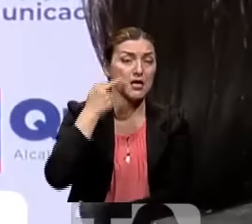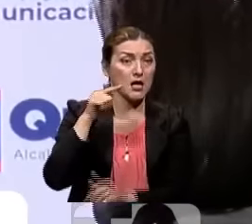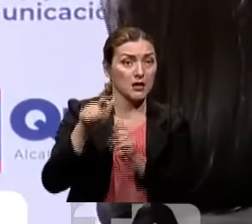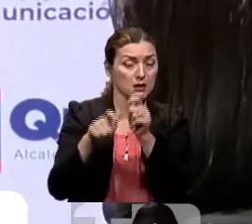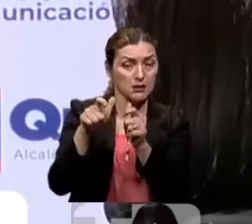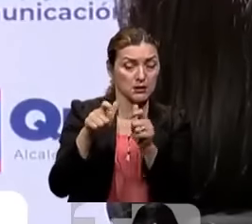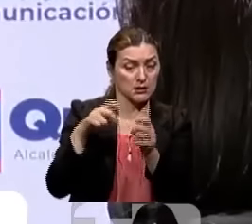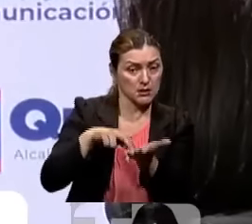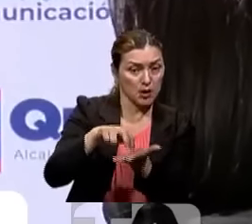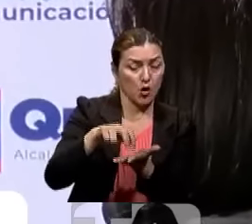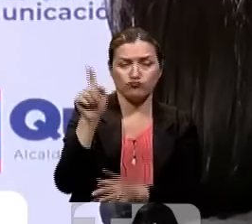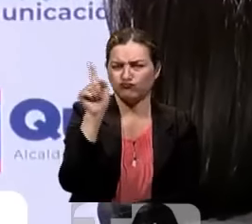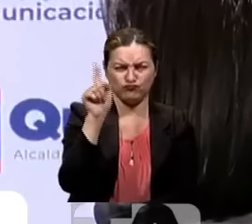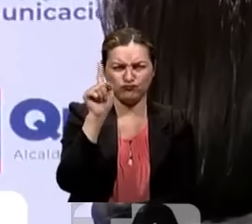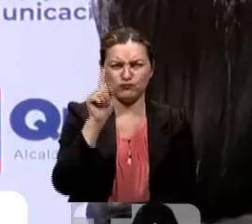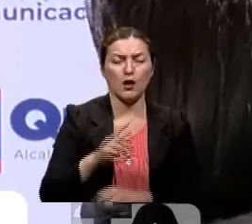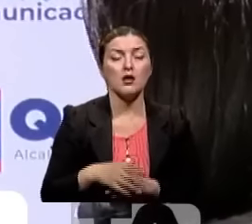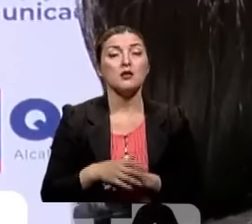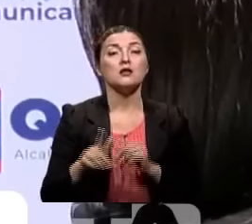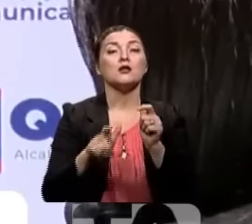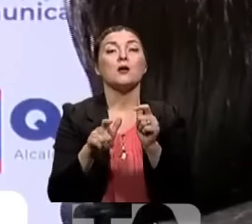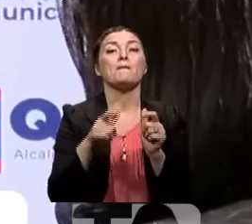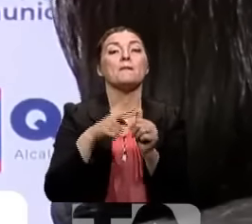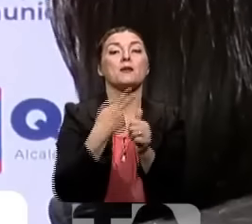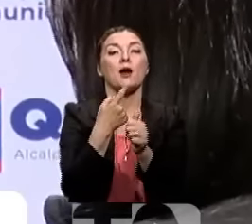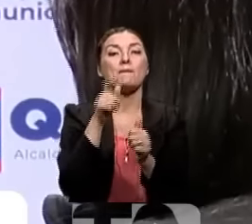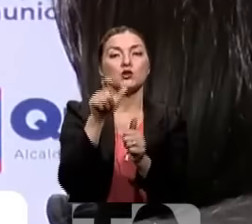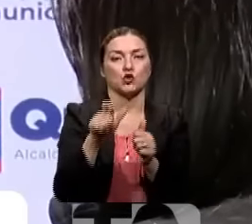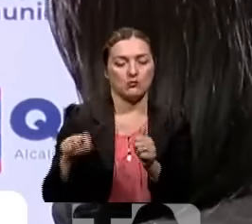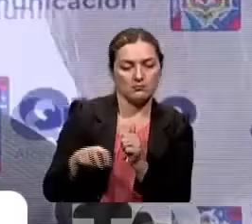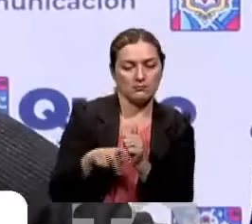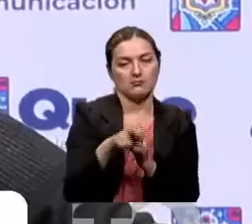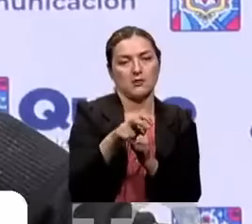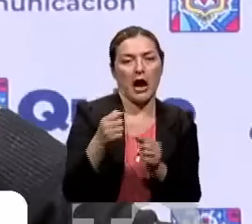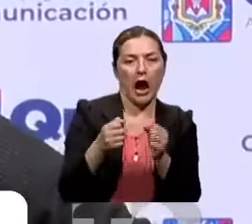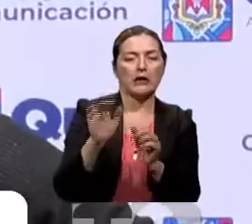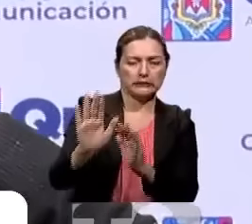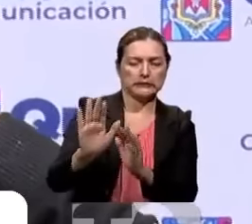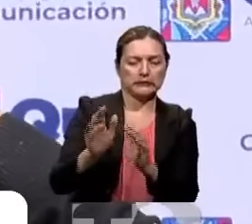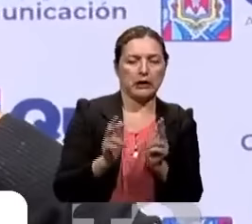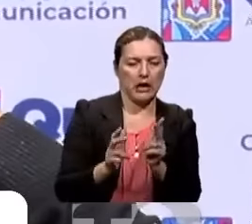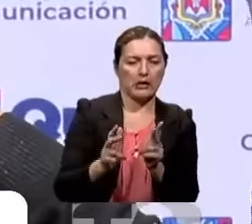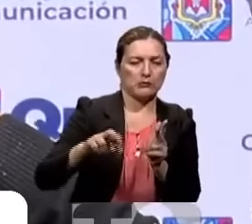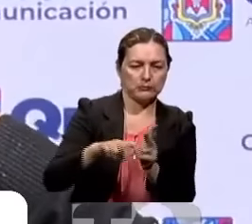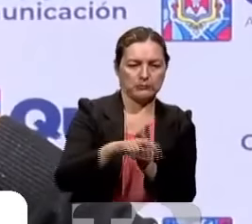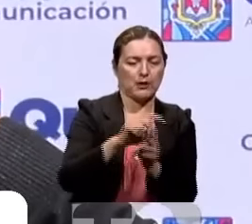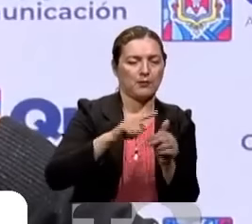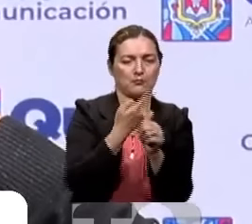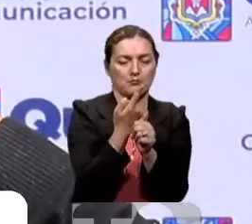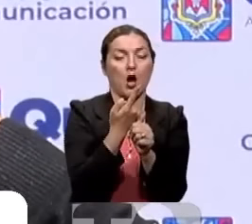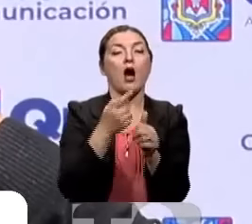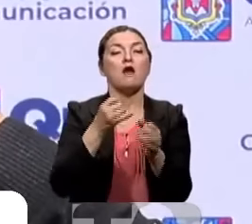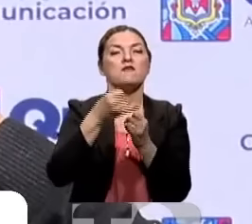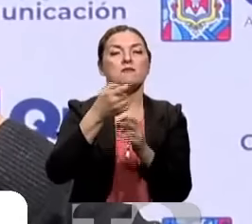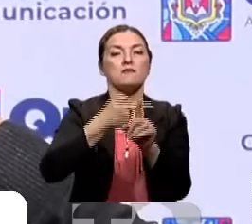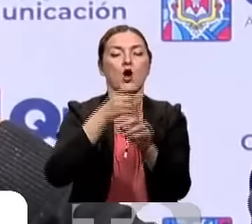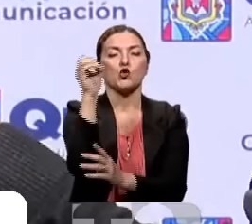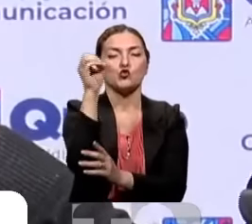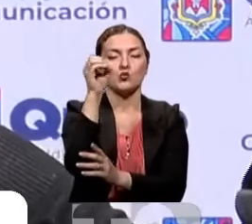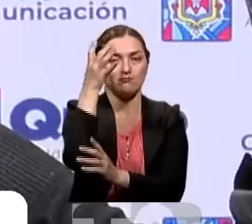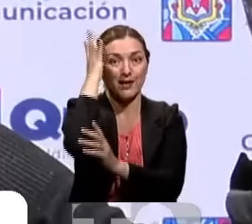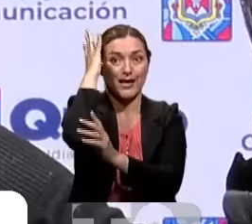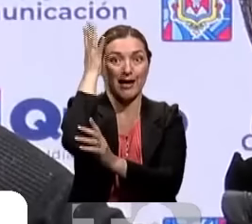sí está contemplado es que la vía dé mayor prioridad al peatón y no hacia el carro. La Benalcaza ya va a estar habilitada a finales de octubre y el proyecto como tal va a